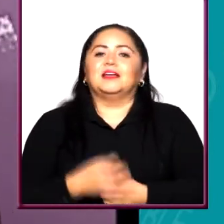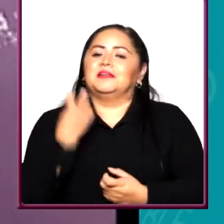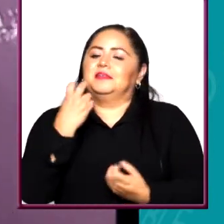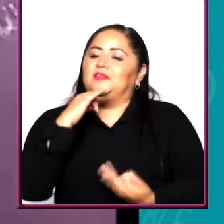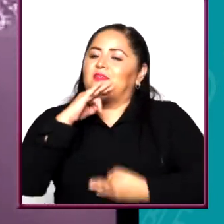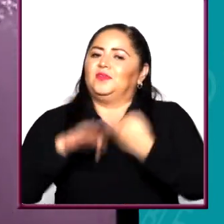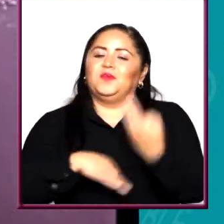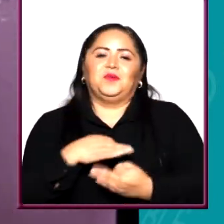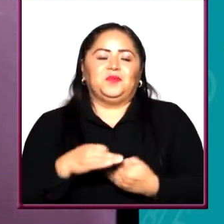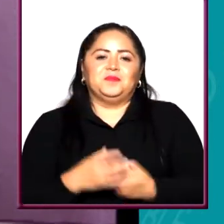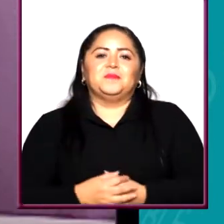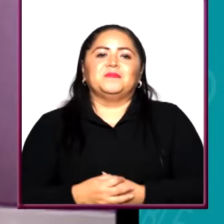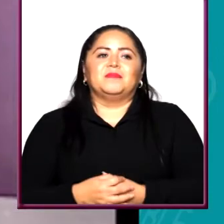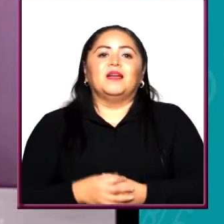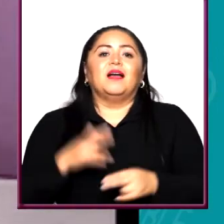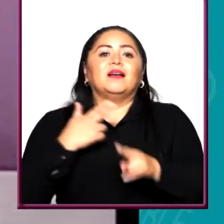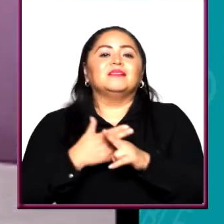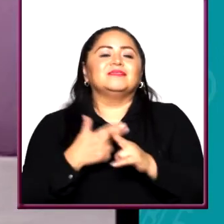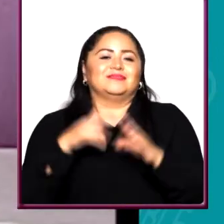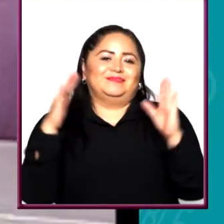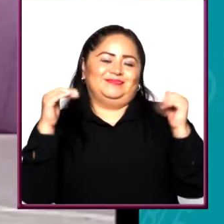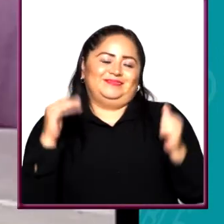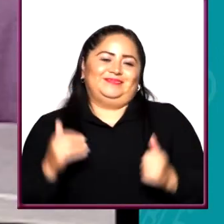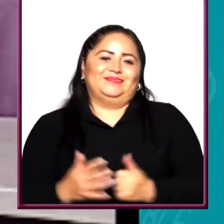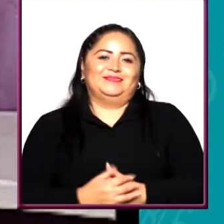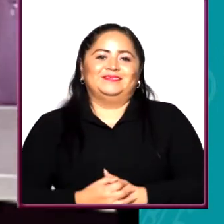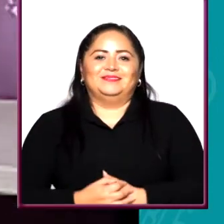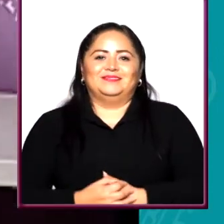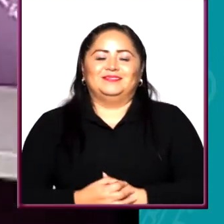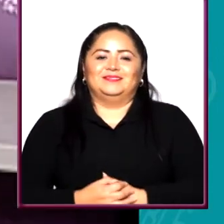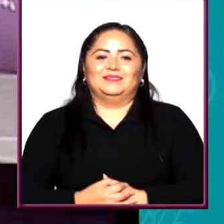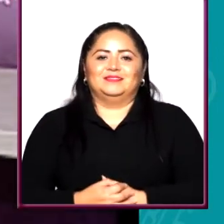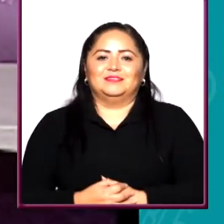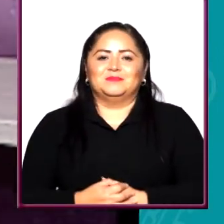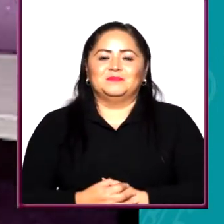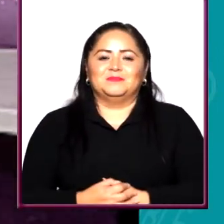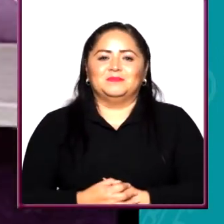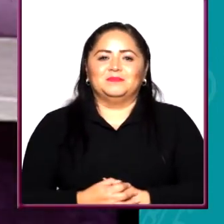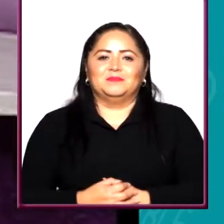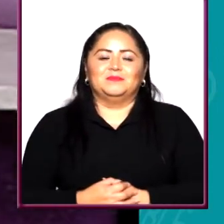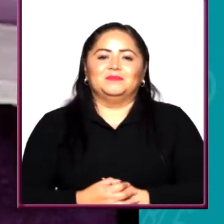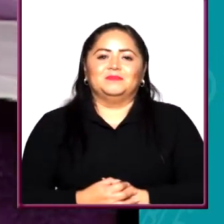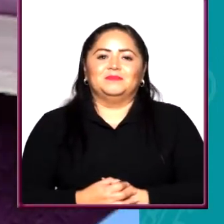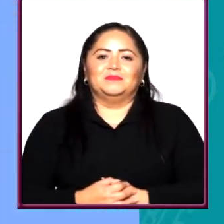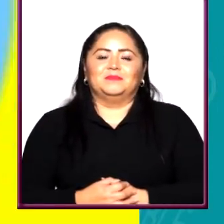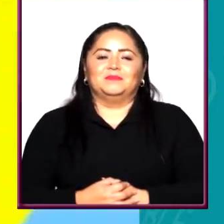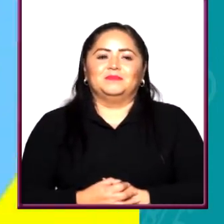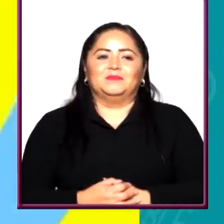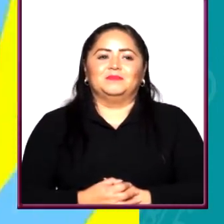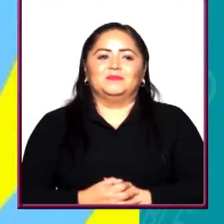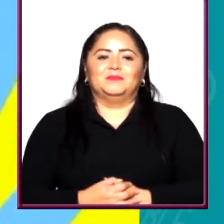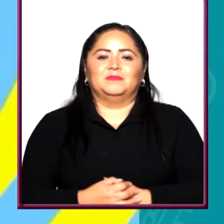les quite! Eso es todo por el momento. ¡Hasta luego!